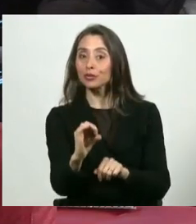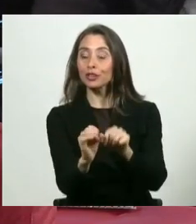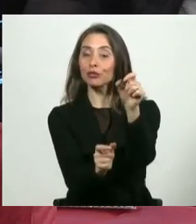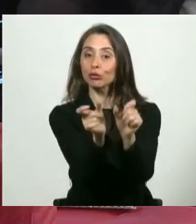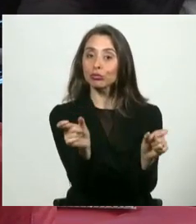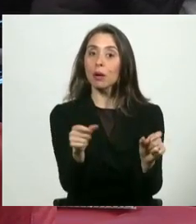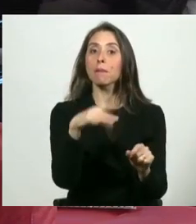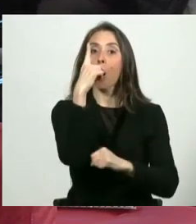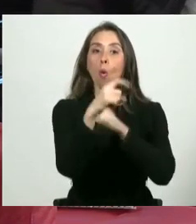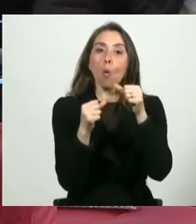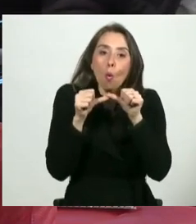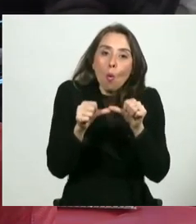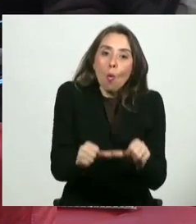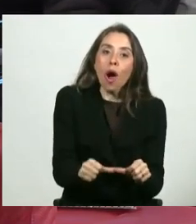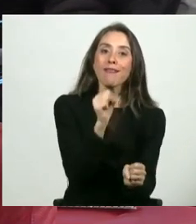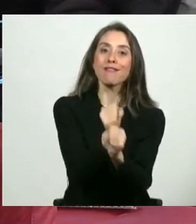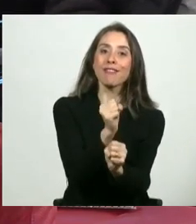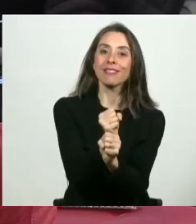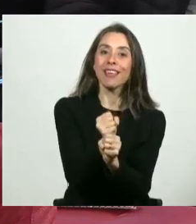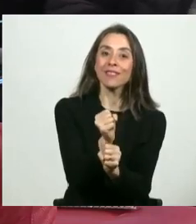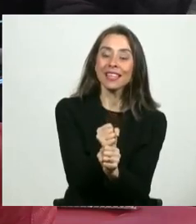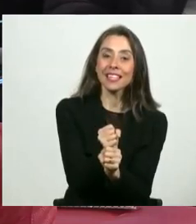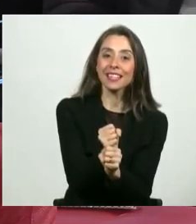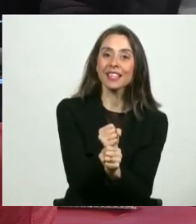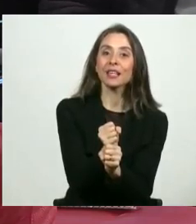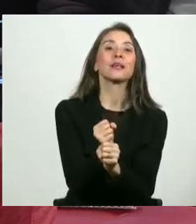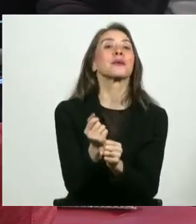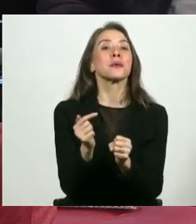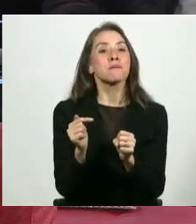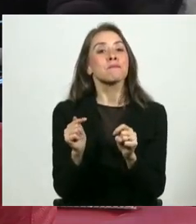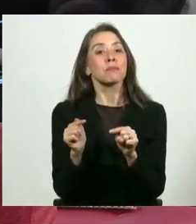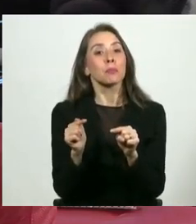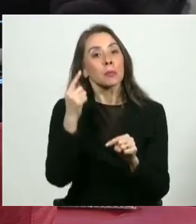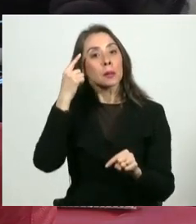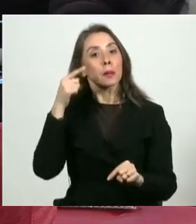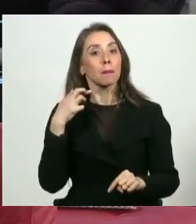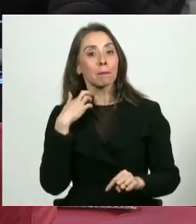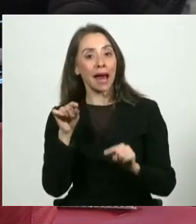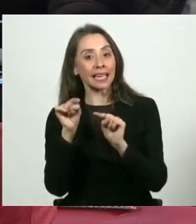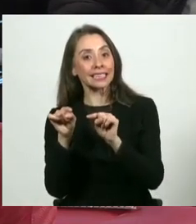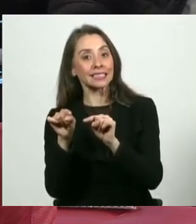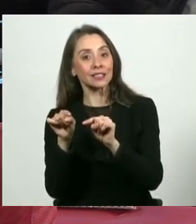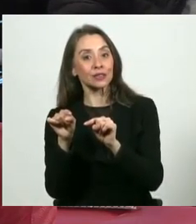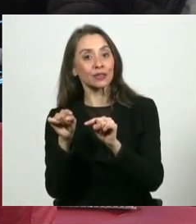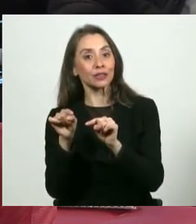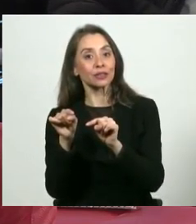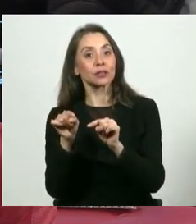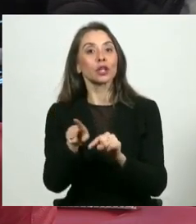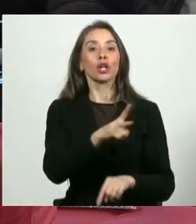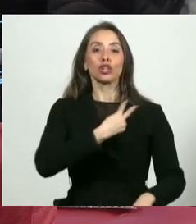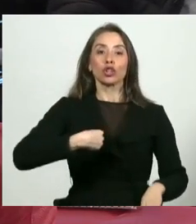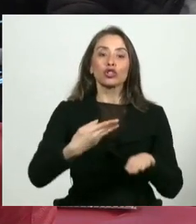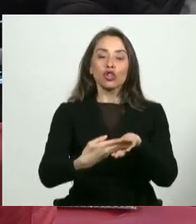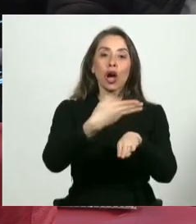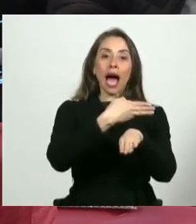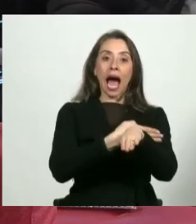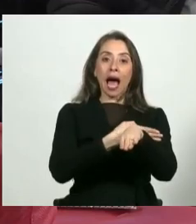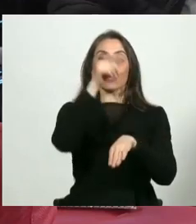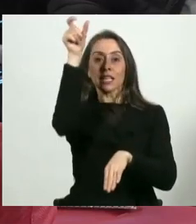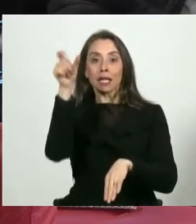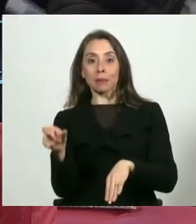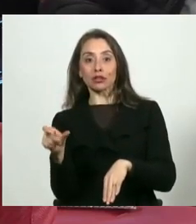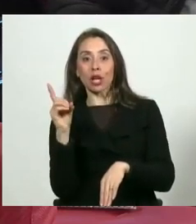ellos tiene más de un año trabajando. Y evidentemente que para que eso ocurra, nosotros previo a la incorporación